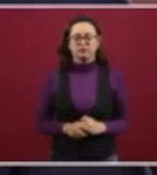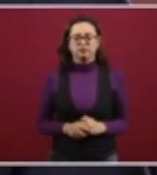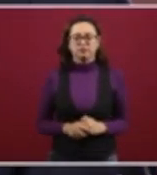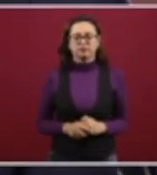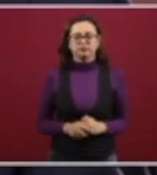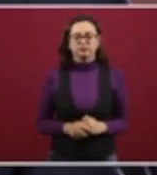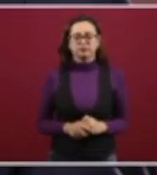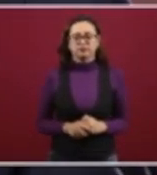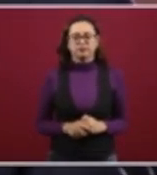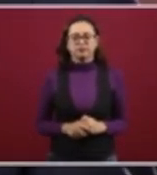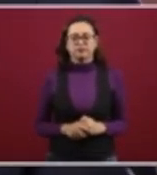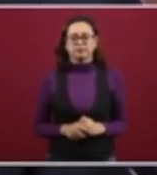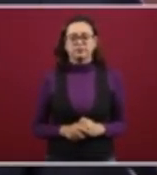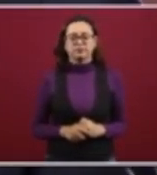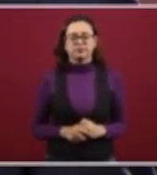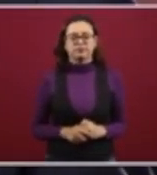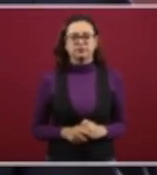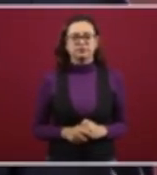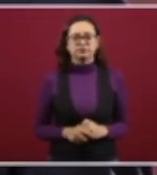permitir